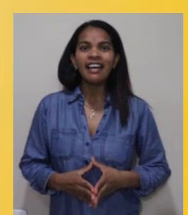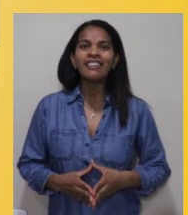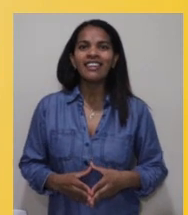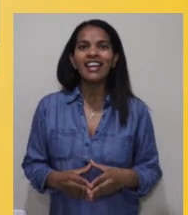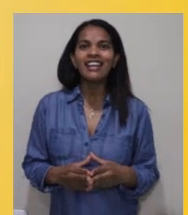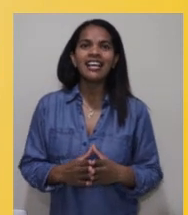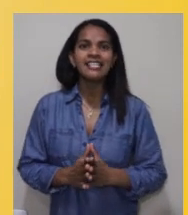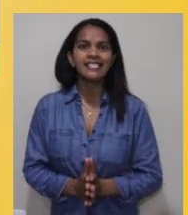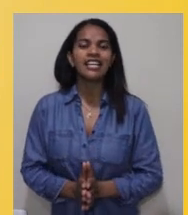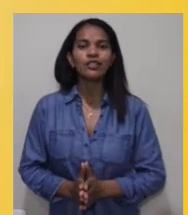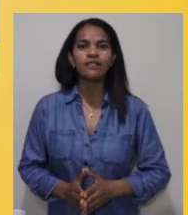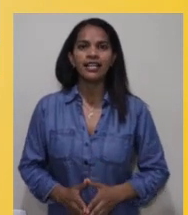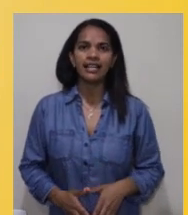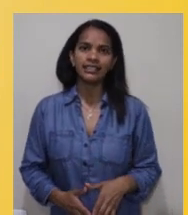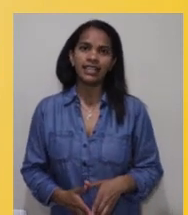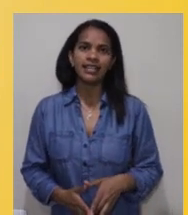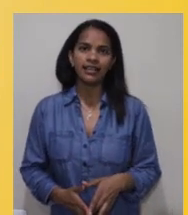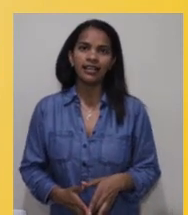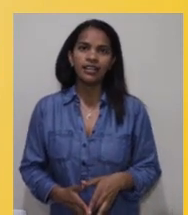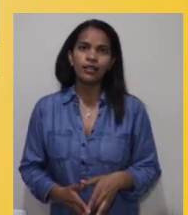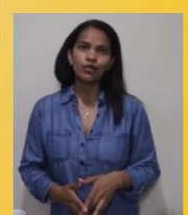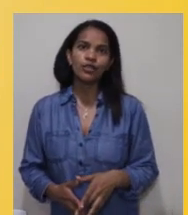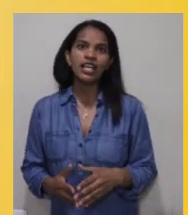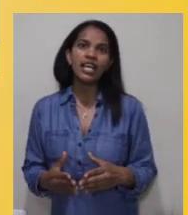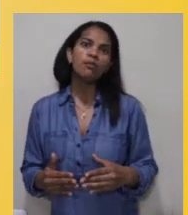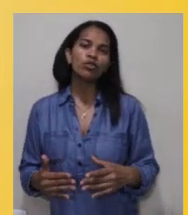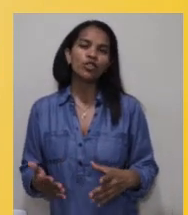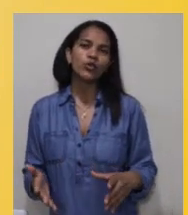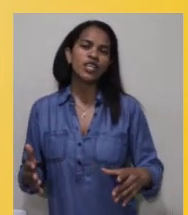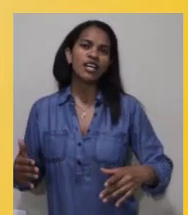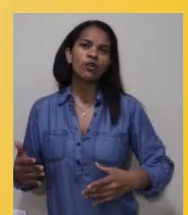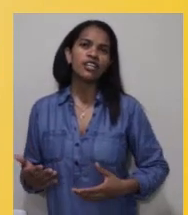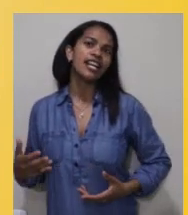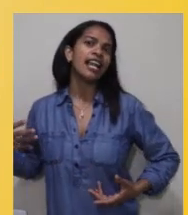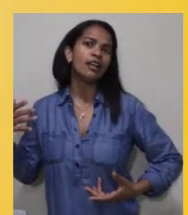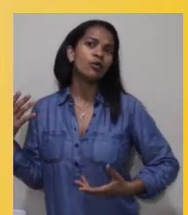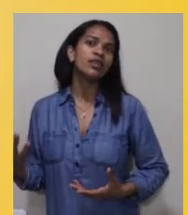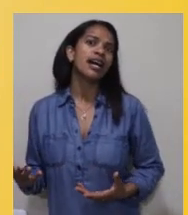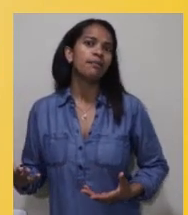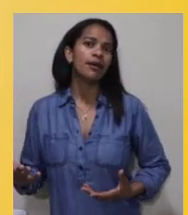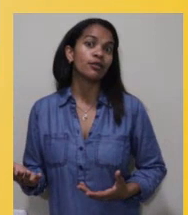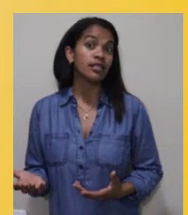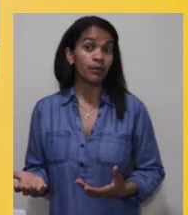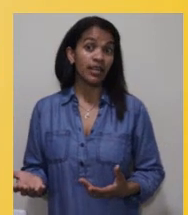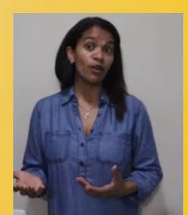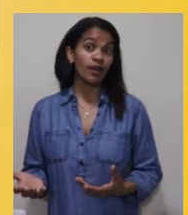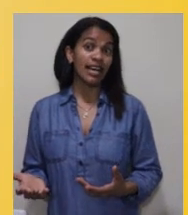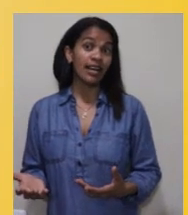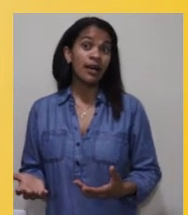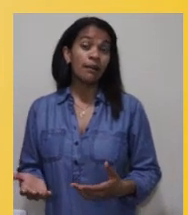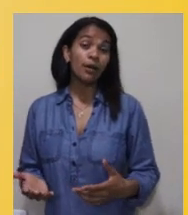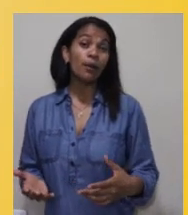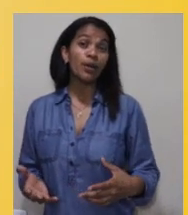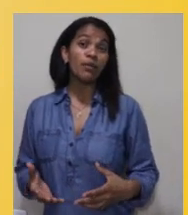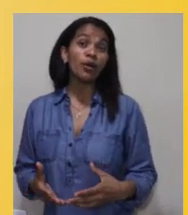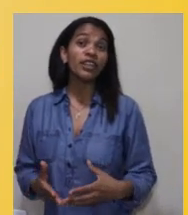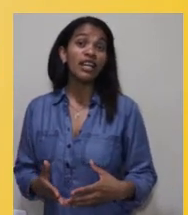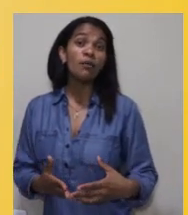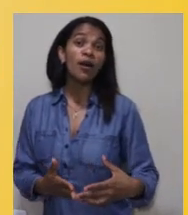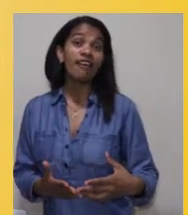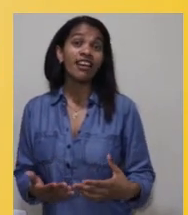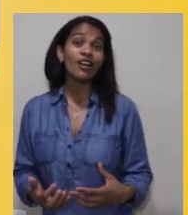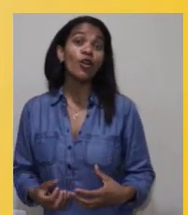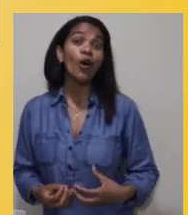nuestras metas tienen que ser sobre la tierra. Yo sé que muchos sueñan con ir a la luna, pero se puede lograr. Pero